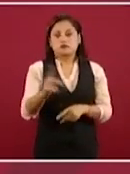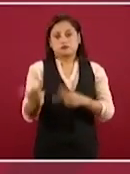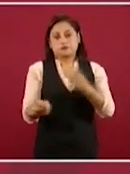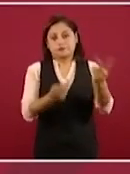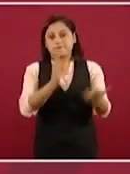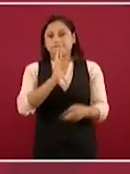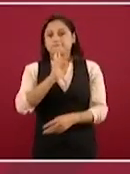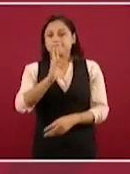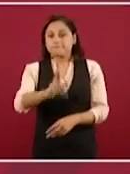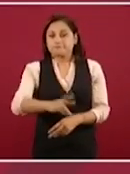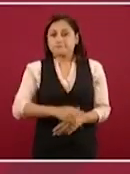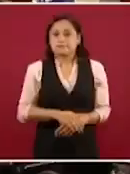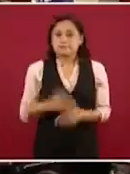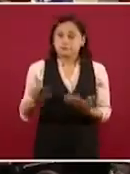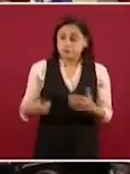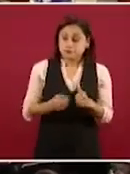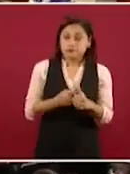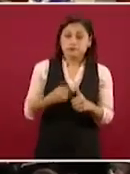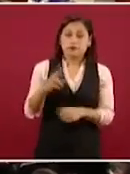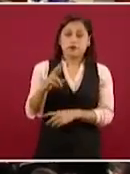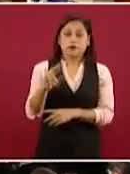Entonces empezamos con Ricardo.